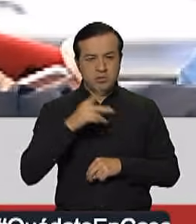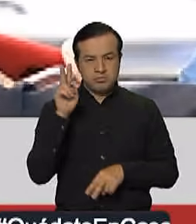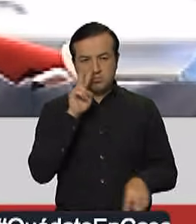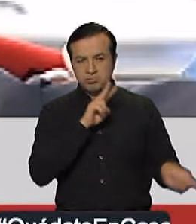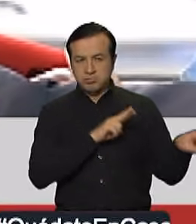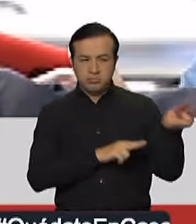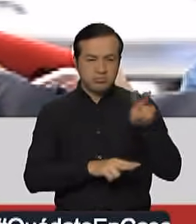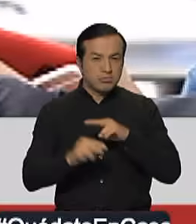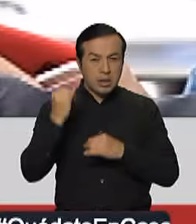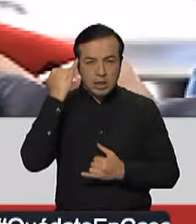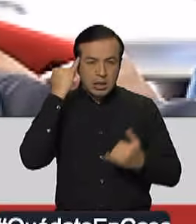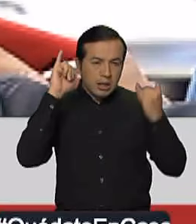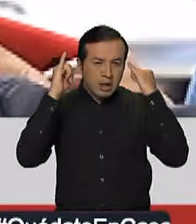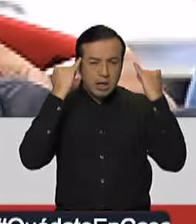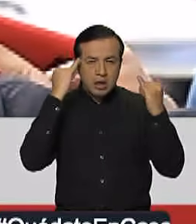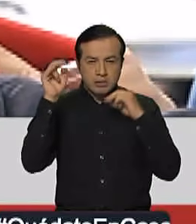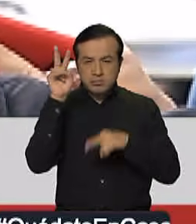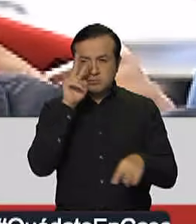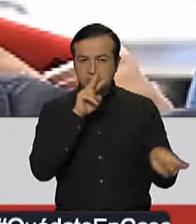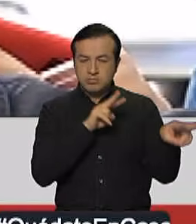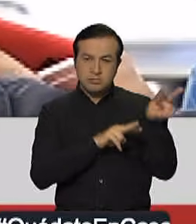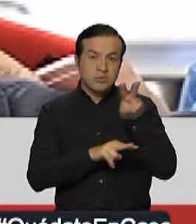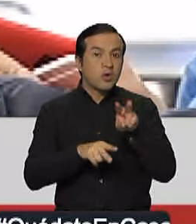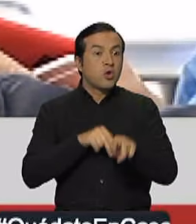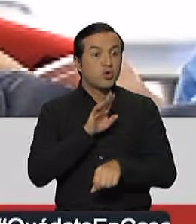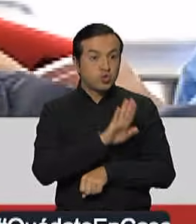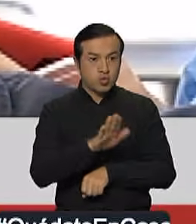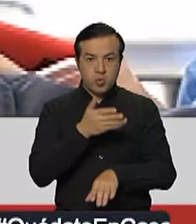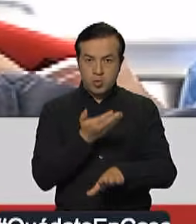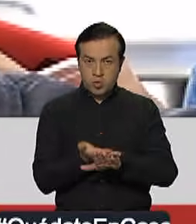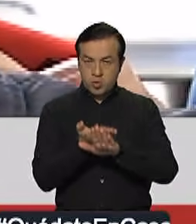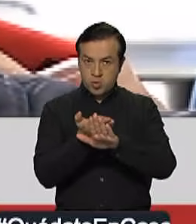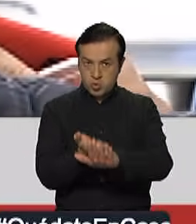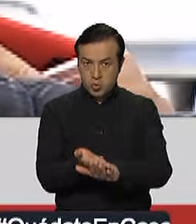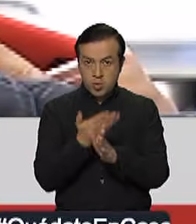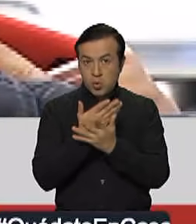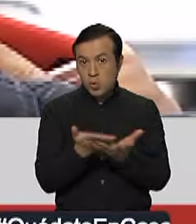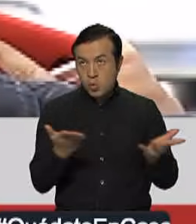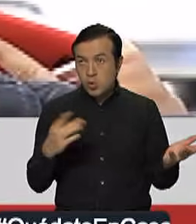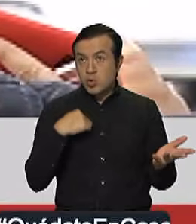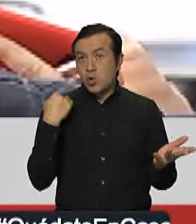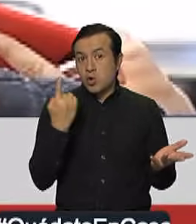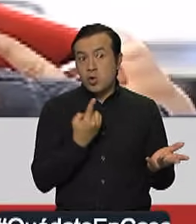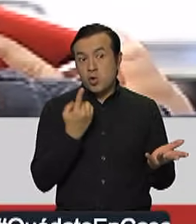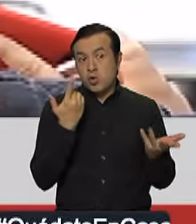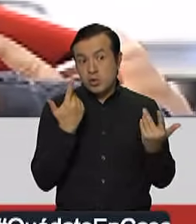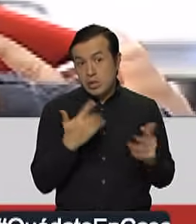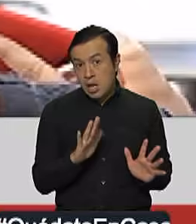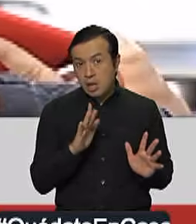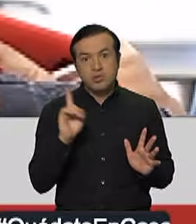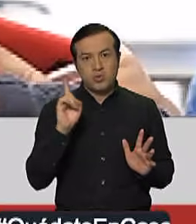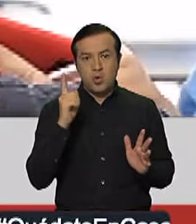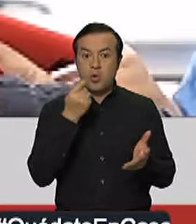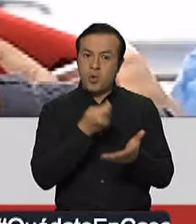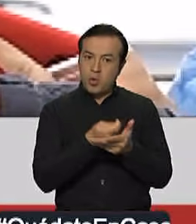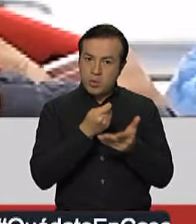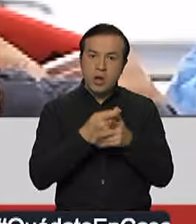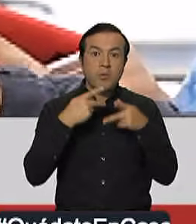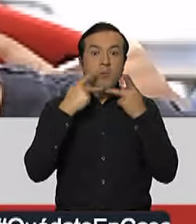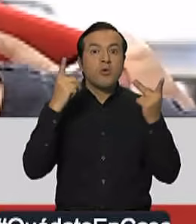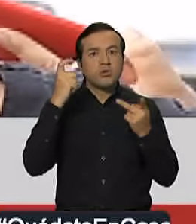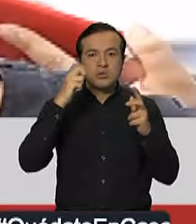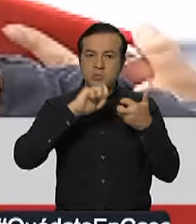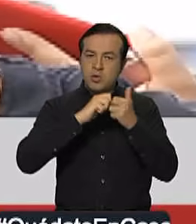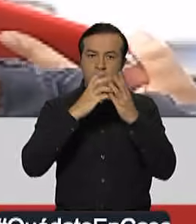de iniciativas legislativas al respecto, lo planteará él, pero desde la indignación no nos podemos quedar solamente ahí. Esto de las compras públicas necesita una